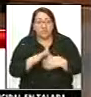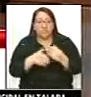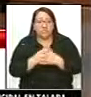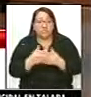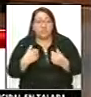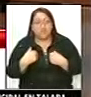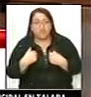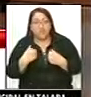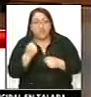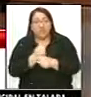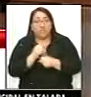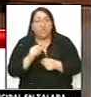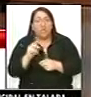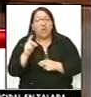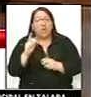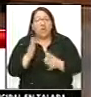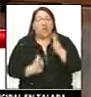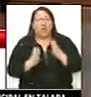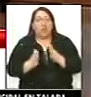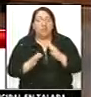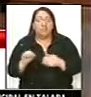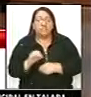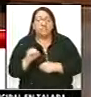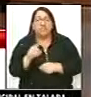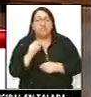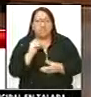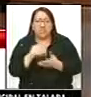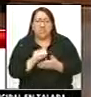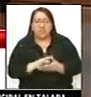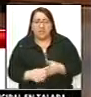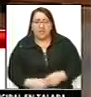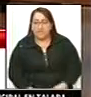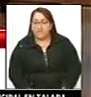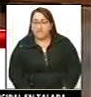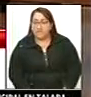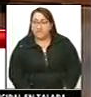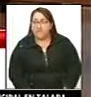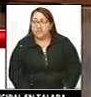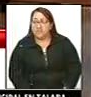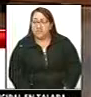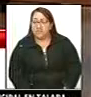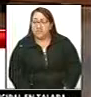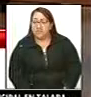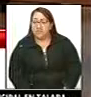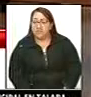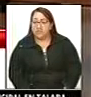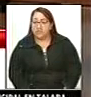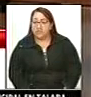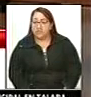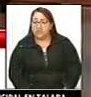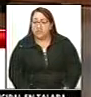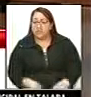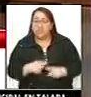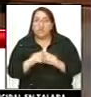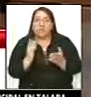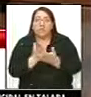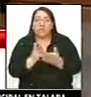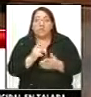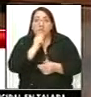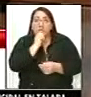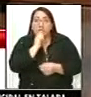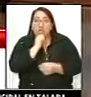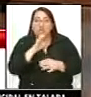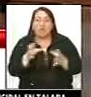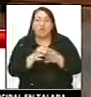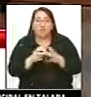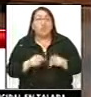los sets de robótica, por ejemplo, no se utilizan, ¿no? Y en la mayoría de los colegios privados, los cursos de educación